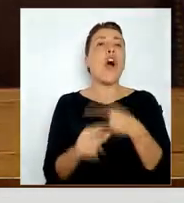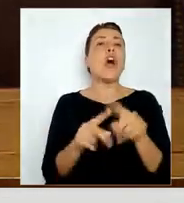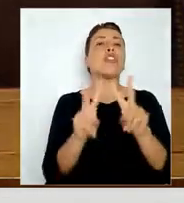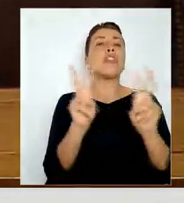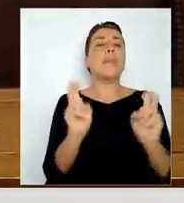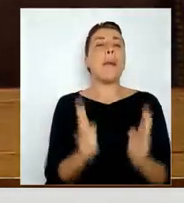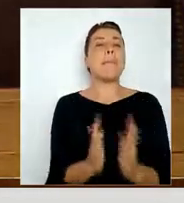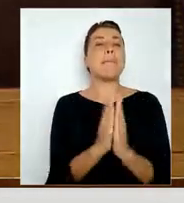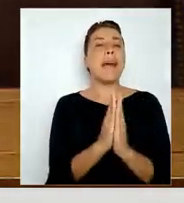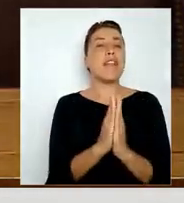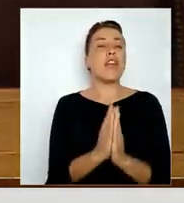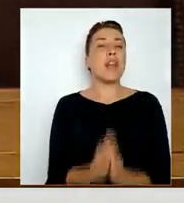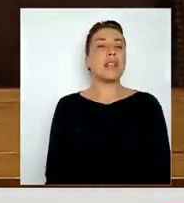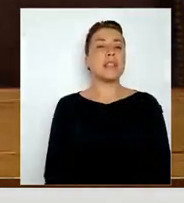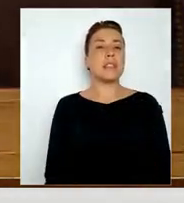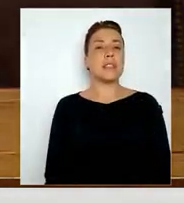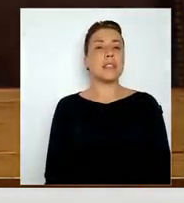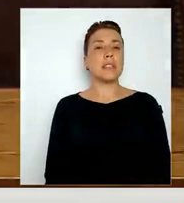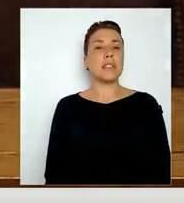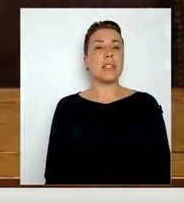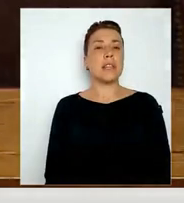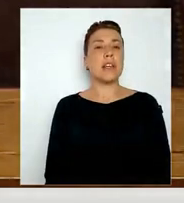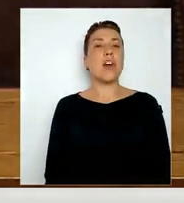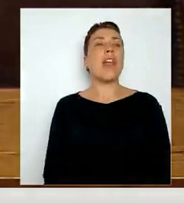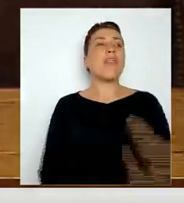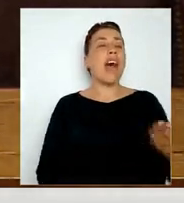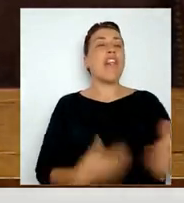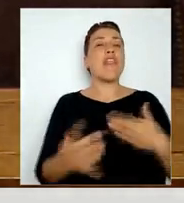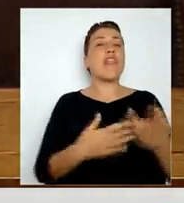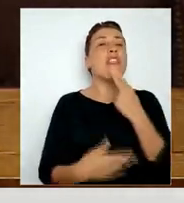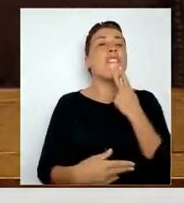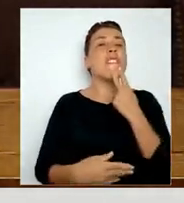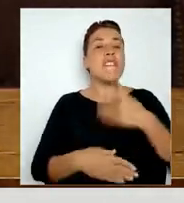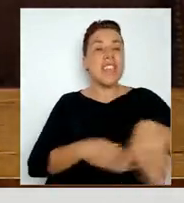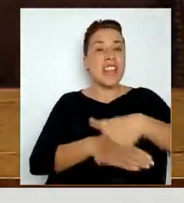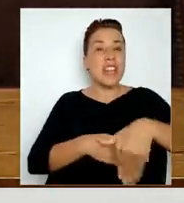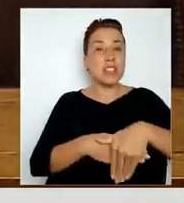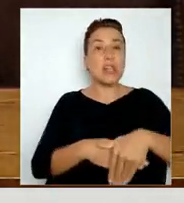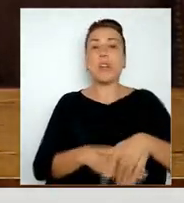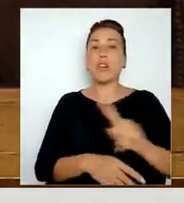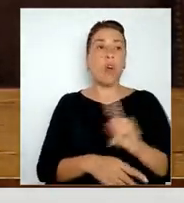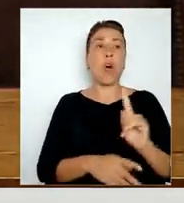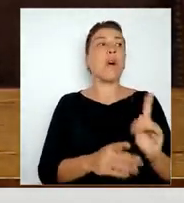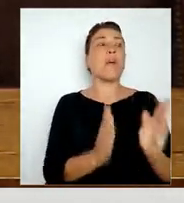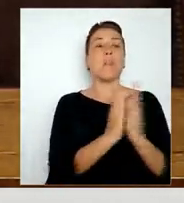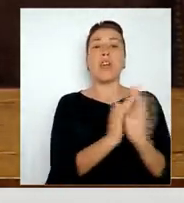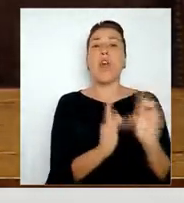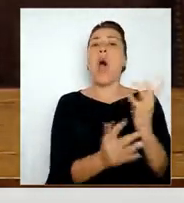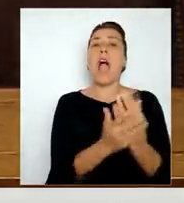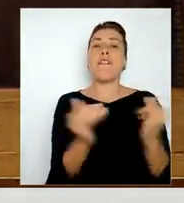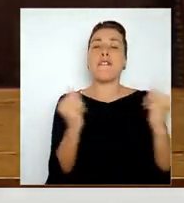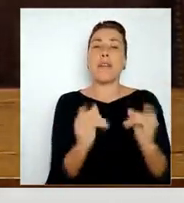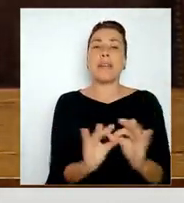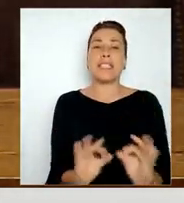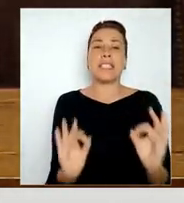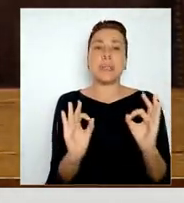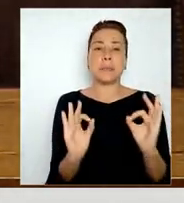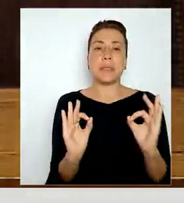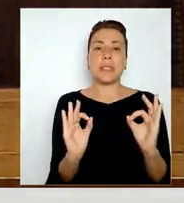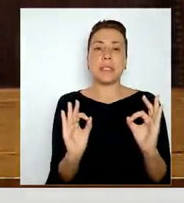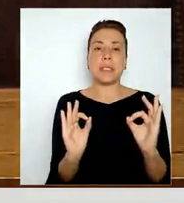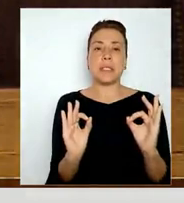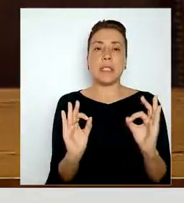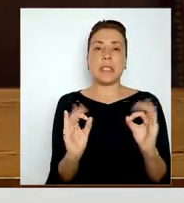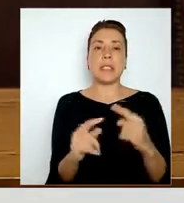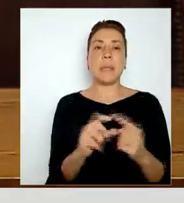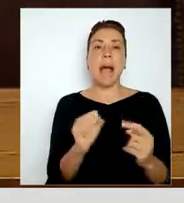la en el empadronamiento no va a haber ningún perdonazo para ver criterios específicos de arraigo en el país que van